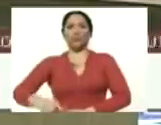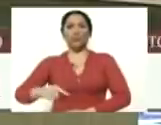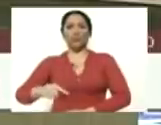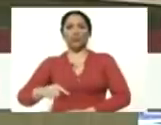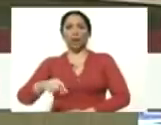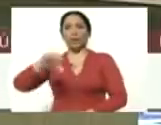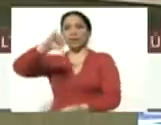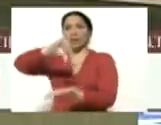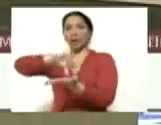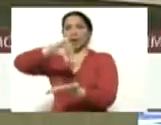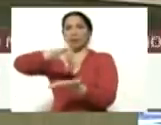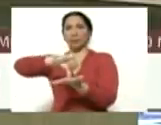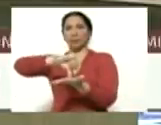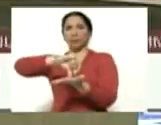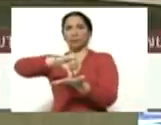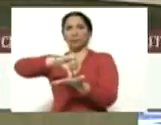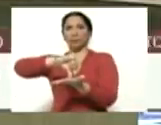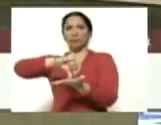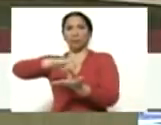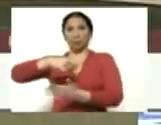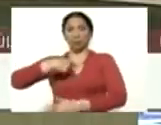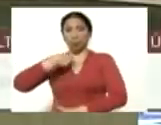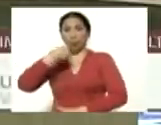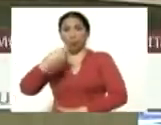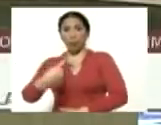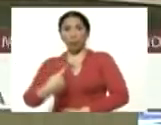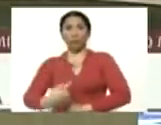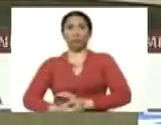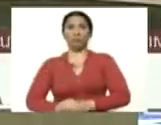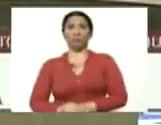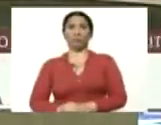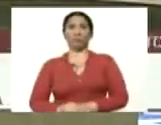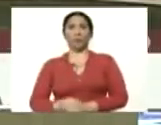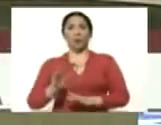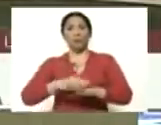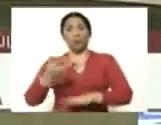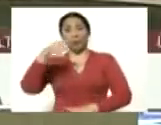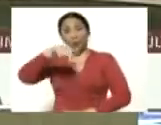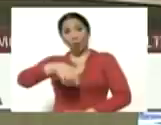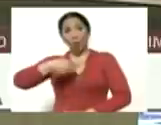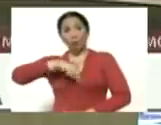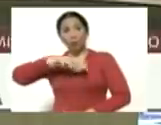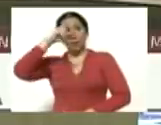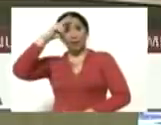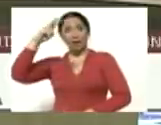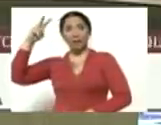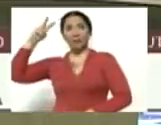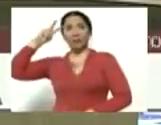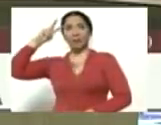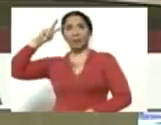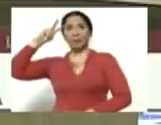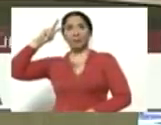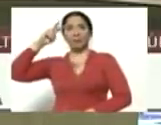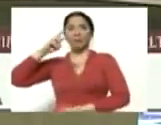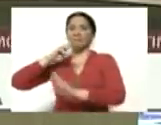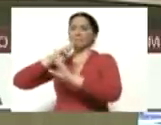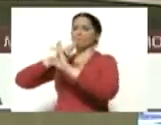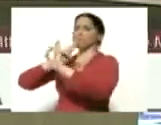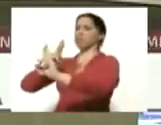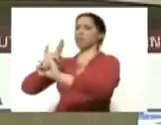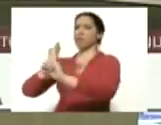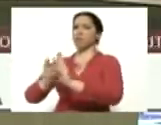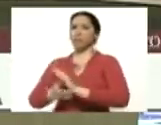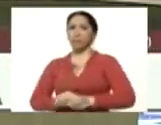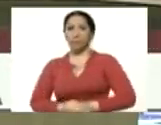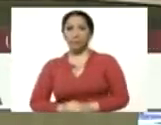Irán. Lo digo a propósito porque hoy nuestra Cancillería respondió